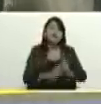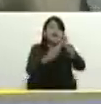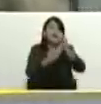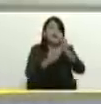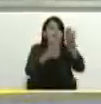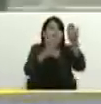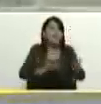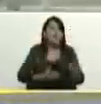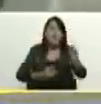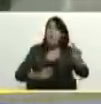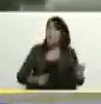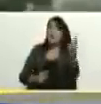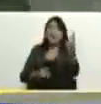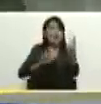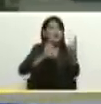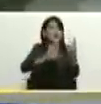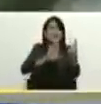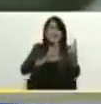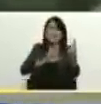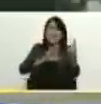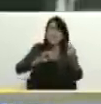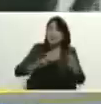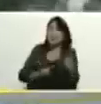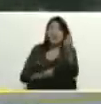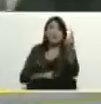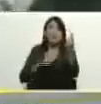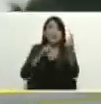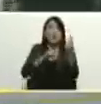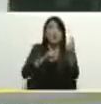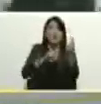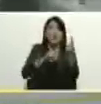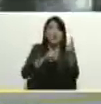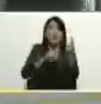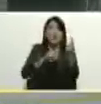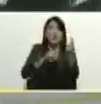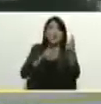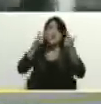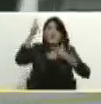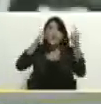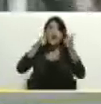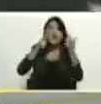único y extraordinario como nuestro comandante Hugo Chávez